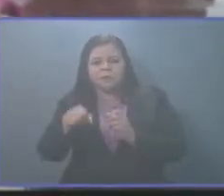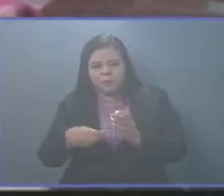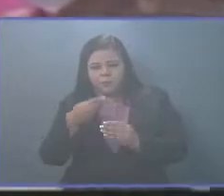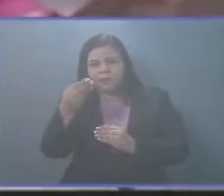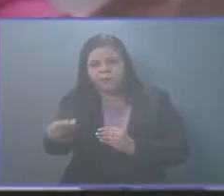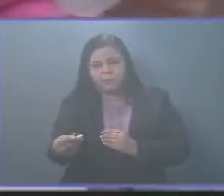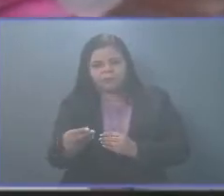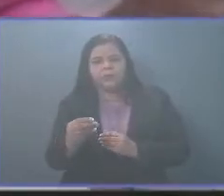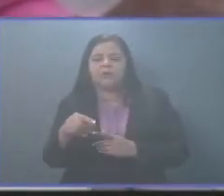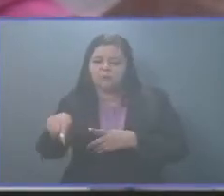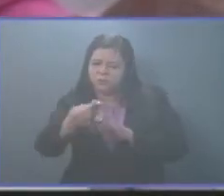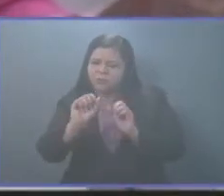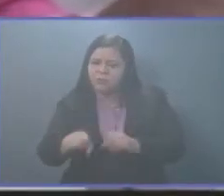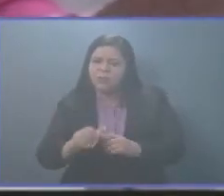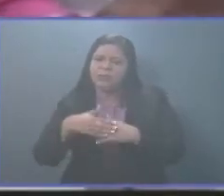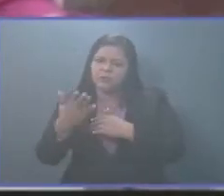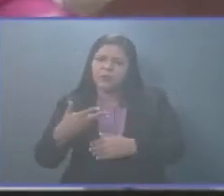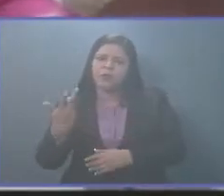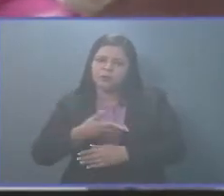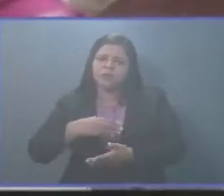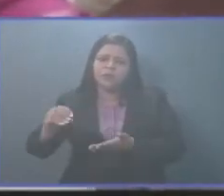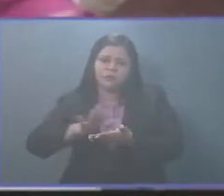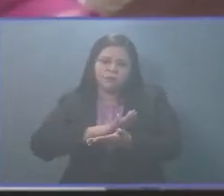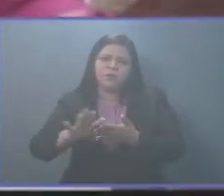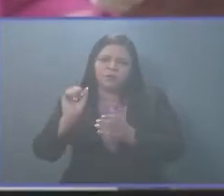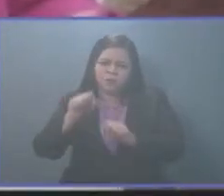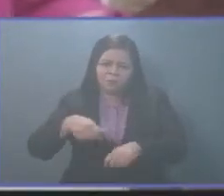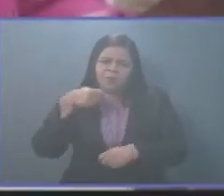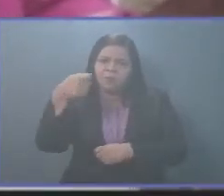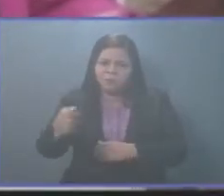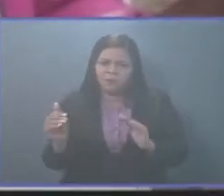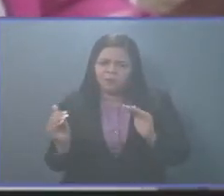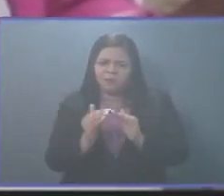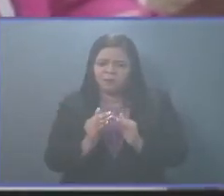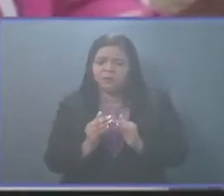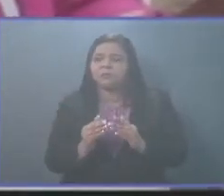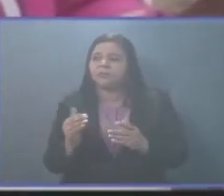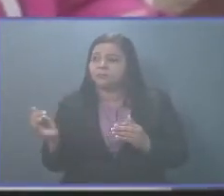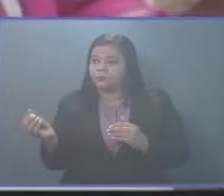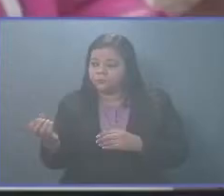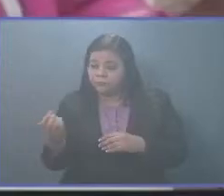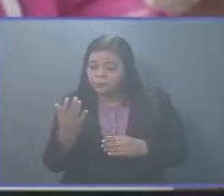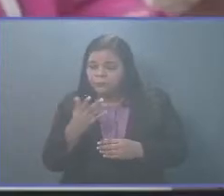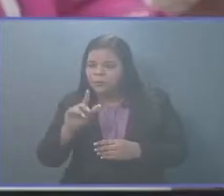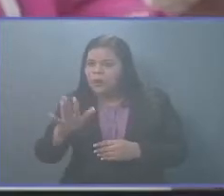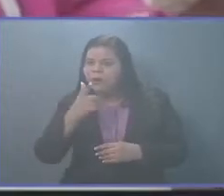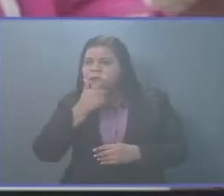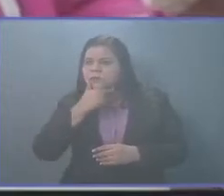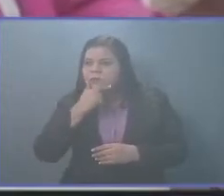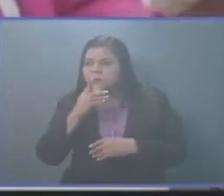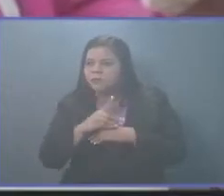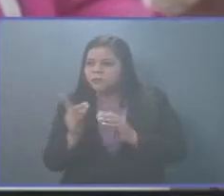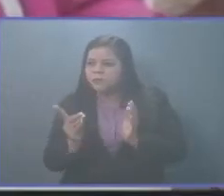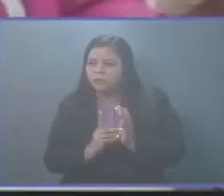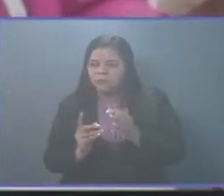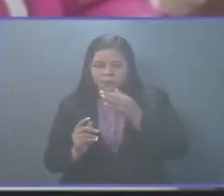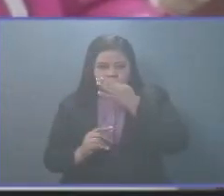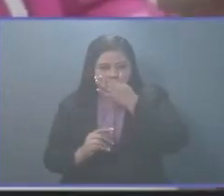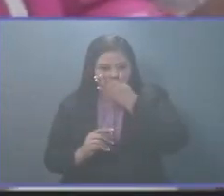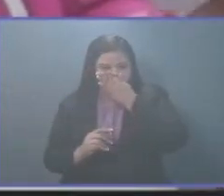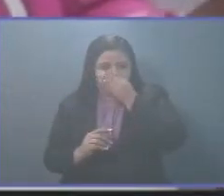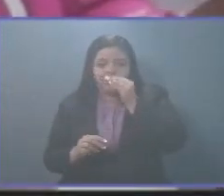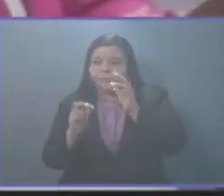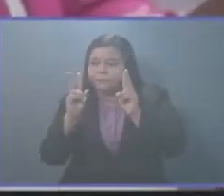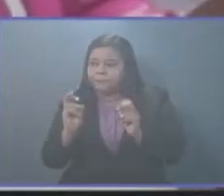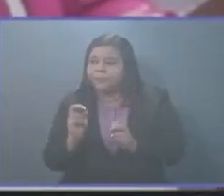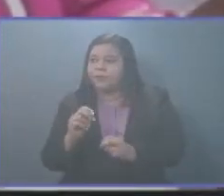que pueden contar con ello. Con respecto a lo que complementaba, diputada, en relación a si era atribución o